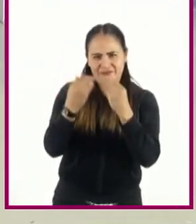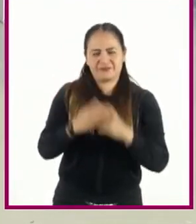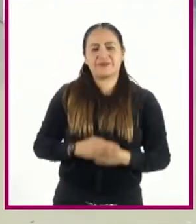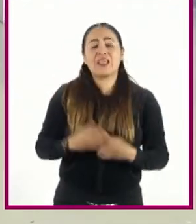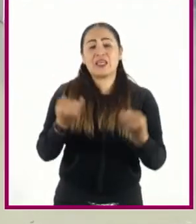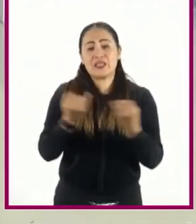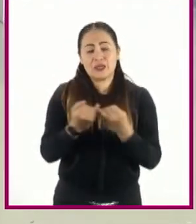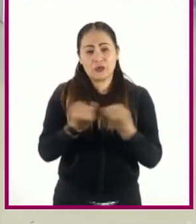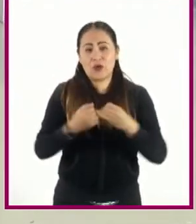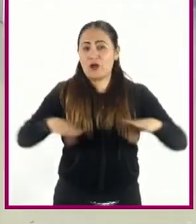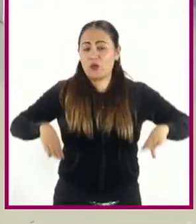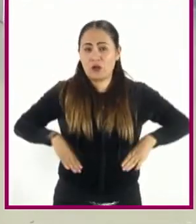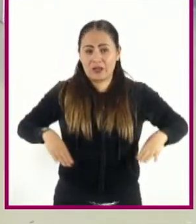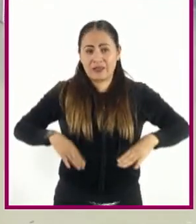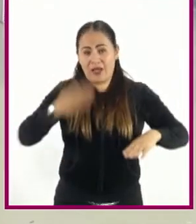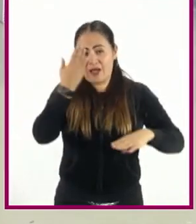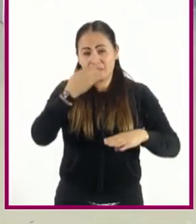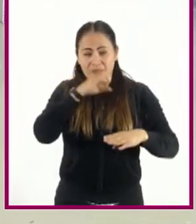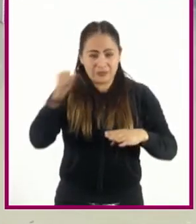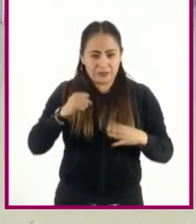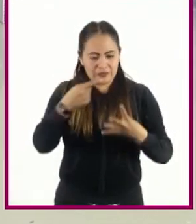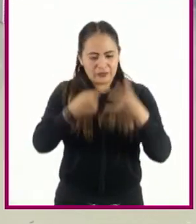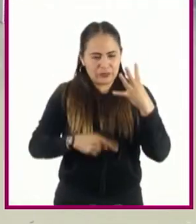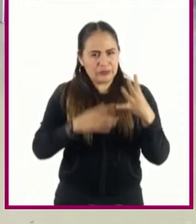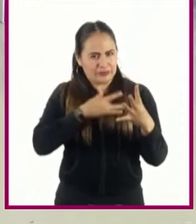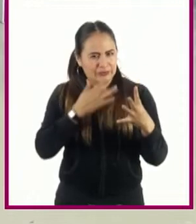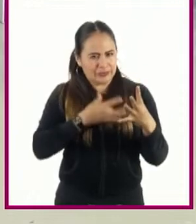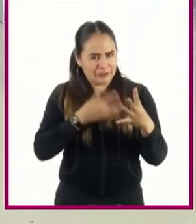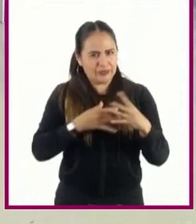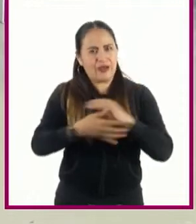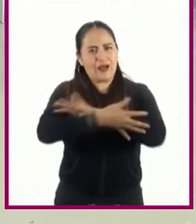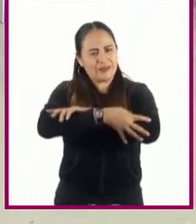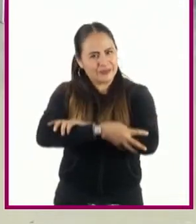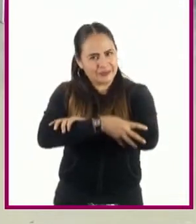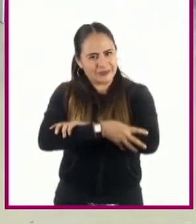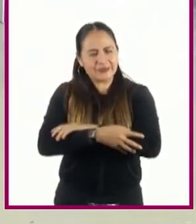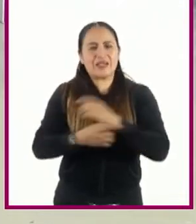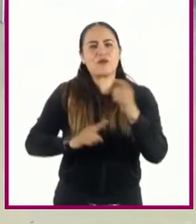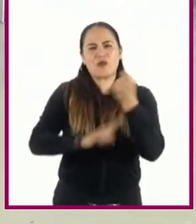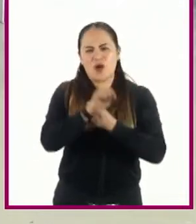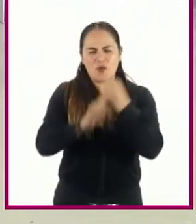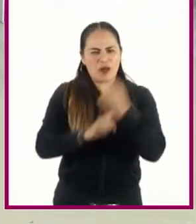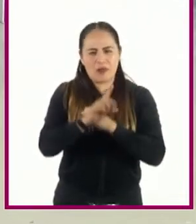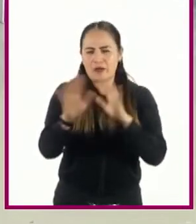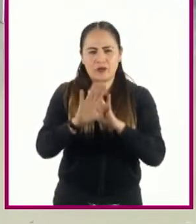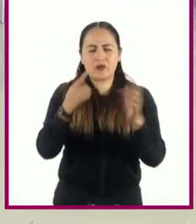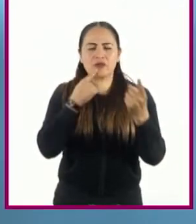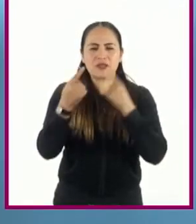capacidades y habilidades como la empatía, la solución de conflictos y la solidaridad.